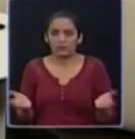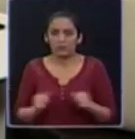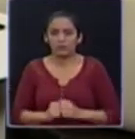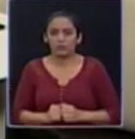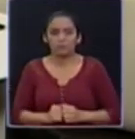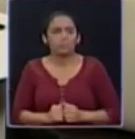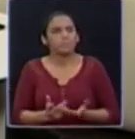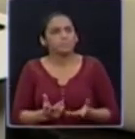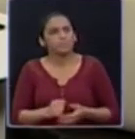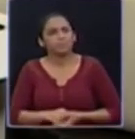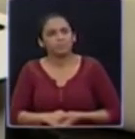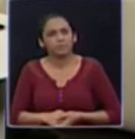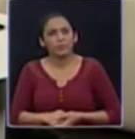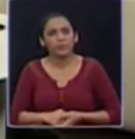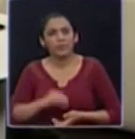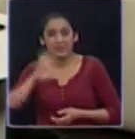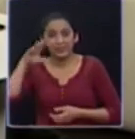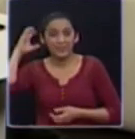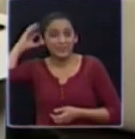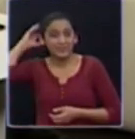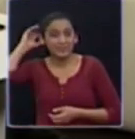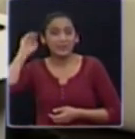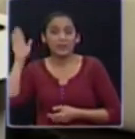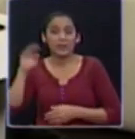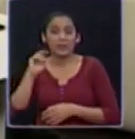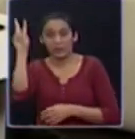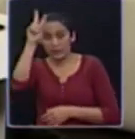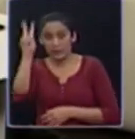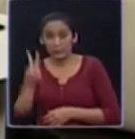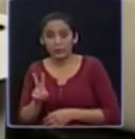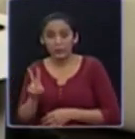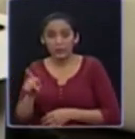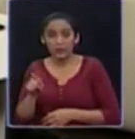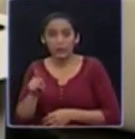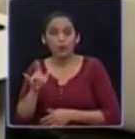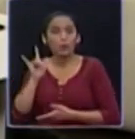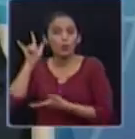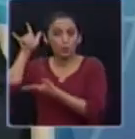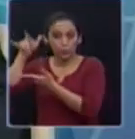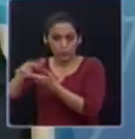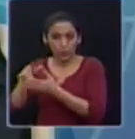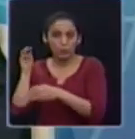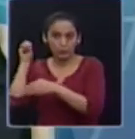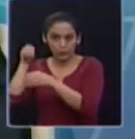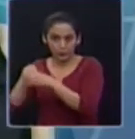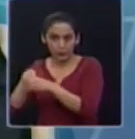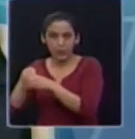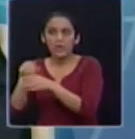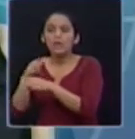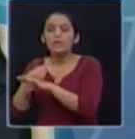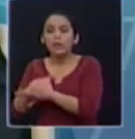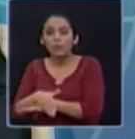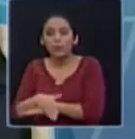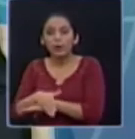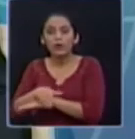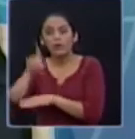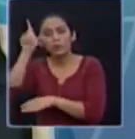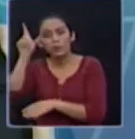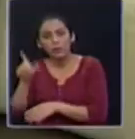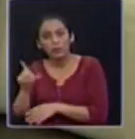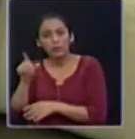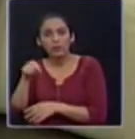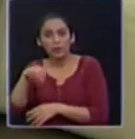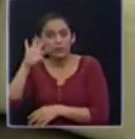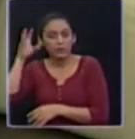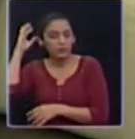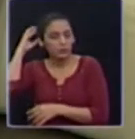que en el caso, en la situación de Cintia Viteri, ella ingresó al territorio venezolano y luego fue deportada. No sé si ella ingresó o no.